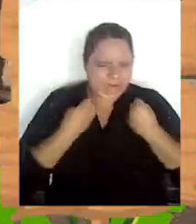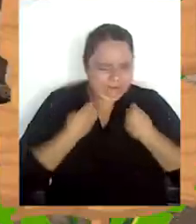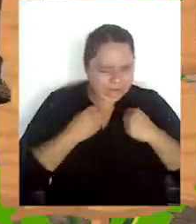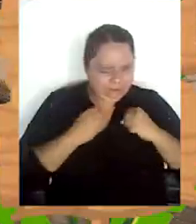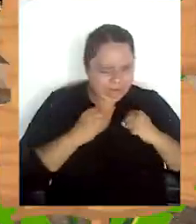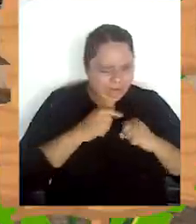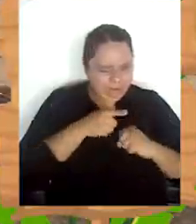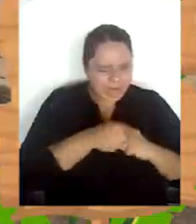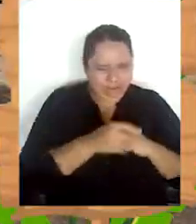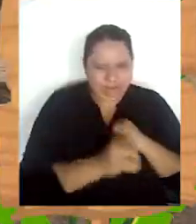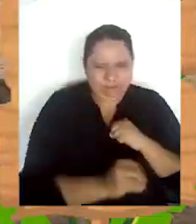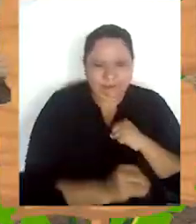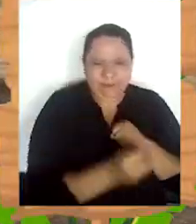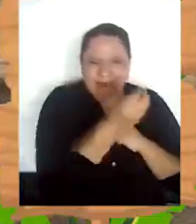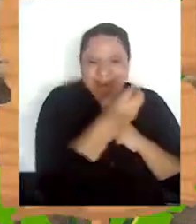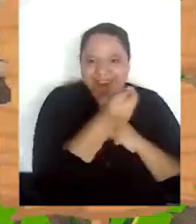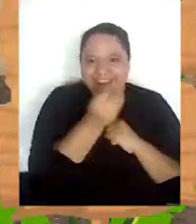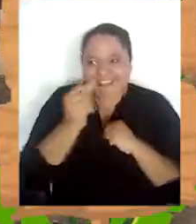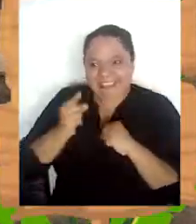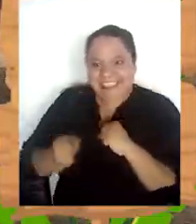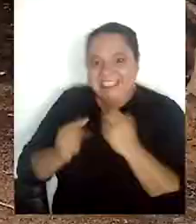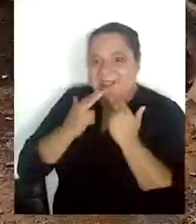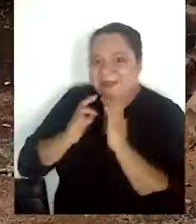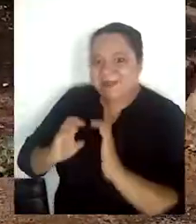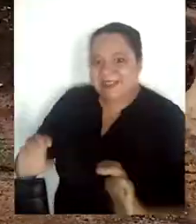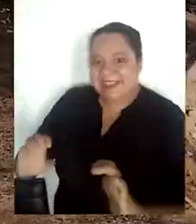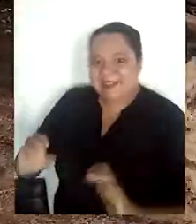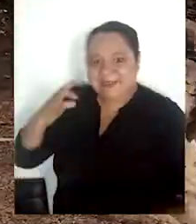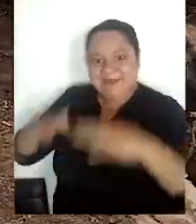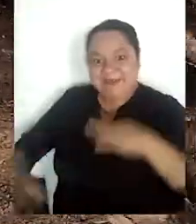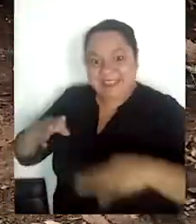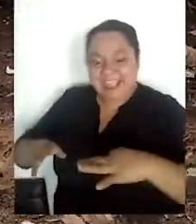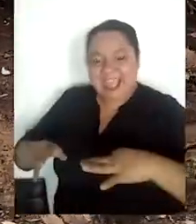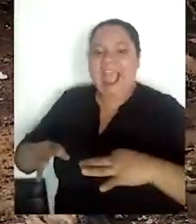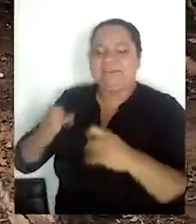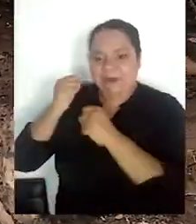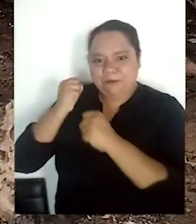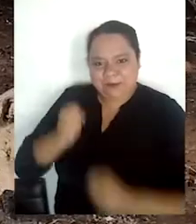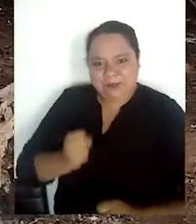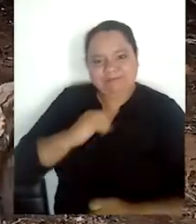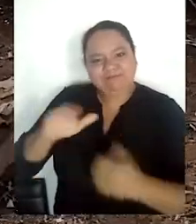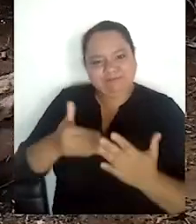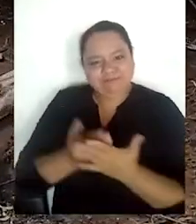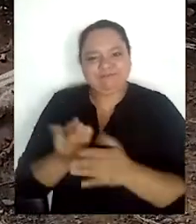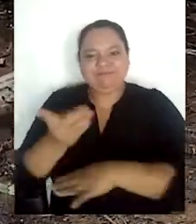y la alegría de nuestros niños se construyen diariamente.